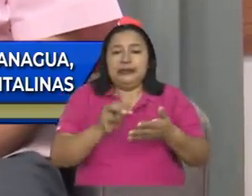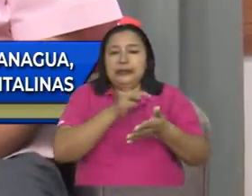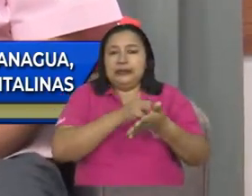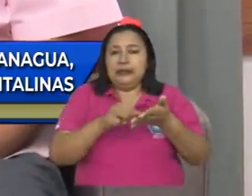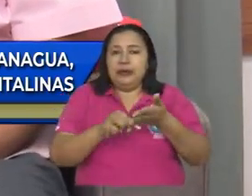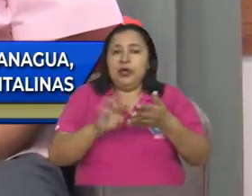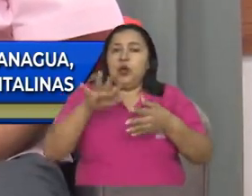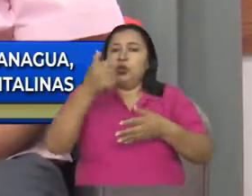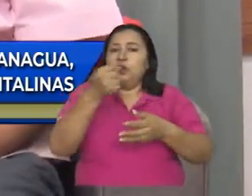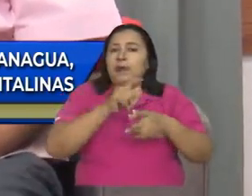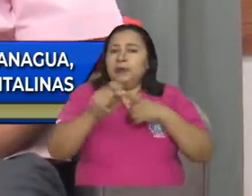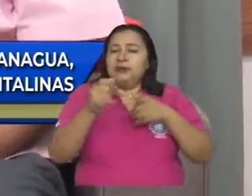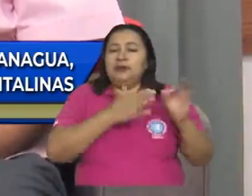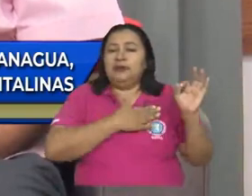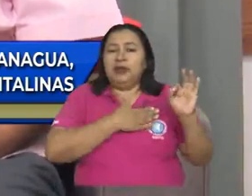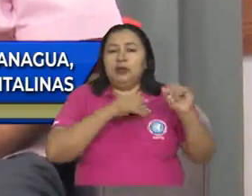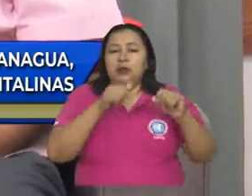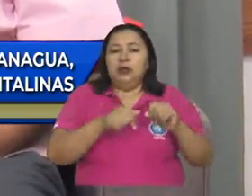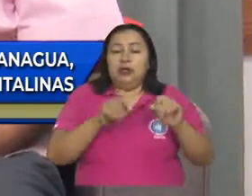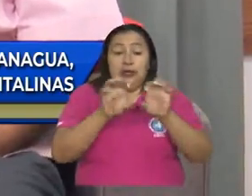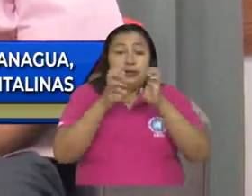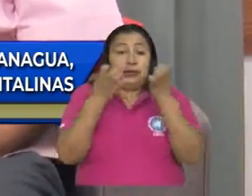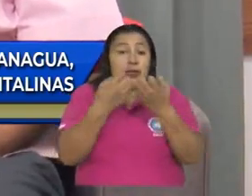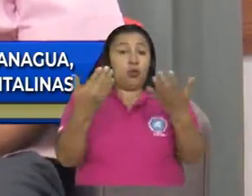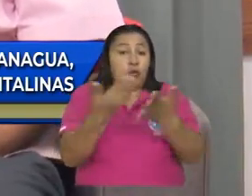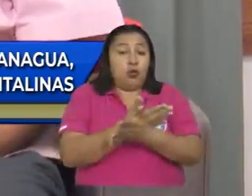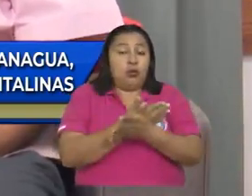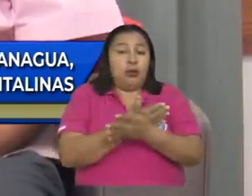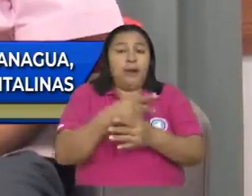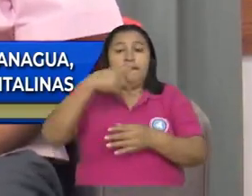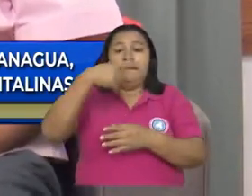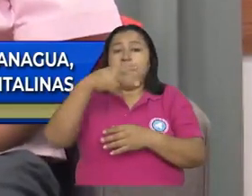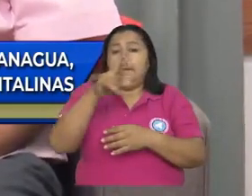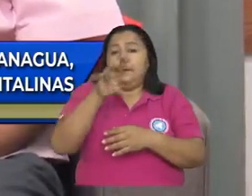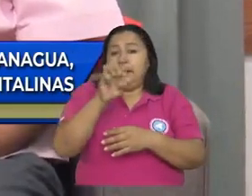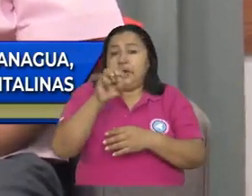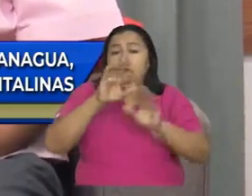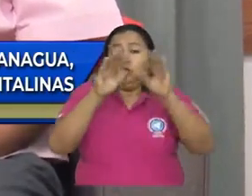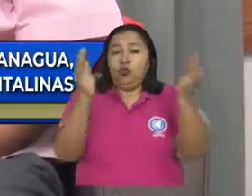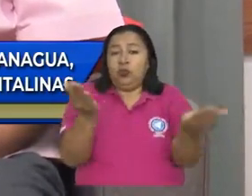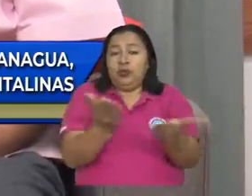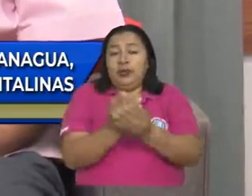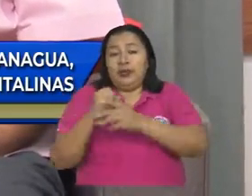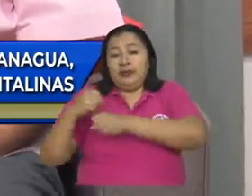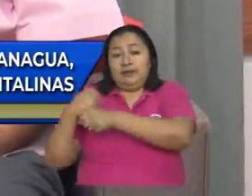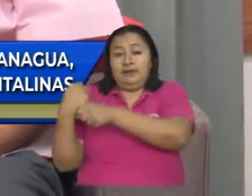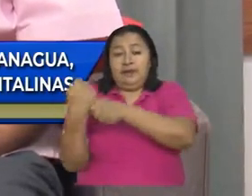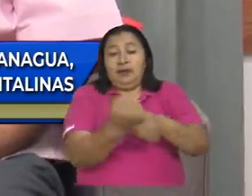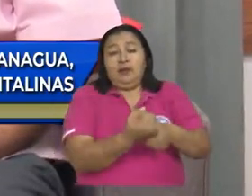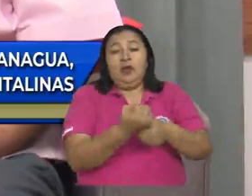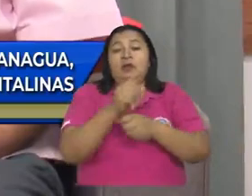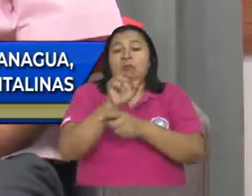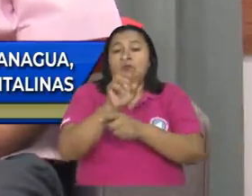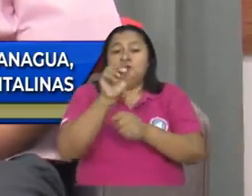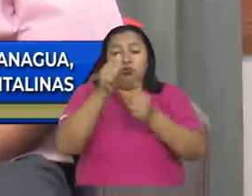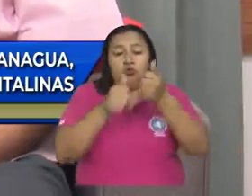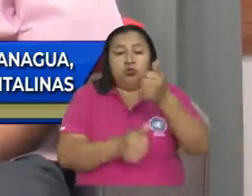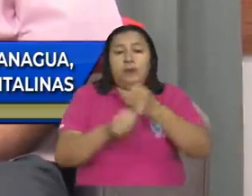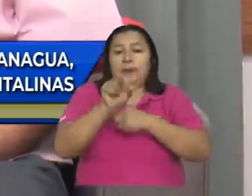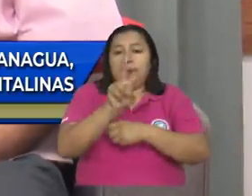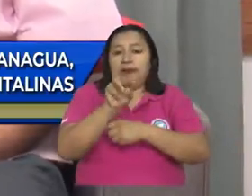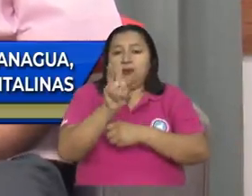mes tenemos aquí en el Estadio Nuevo el premundial de béisbol. Ya, Sub-23. Eso ya es en